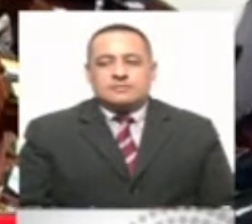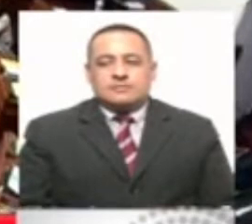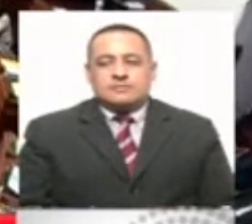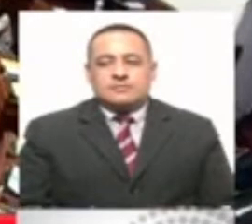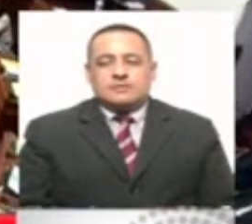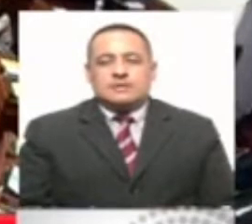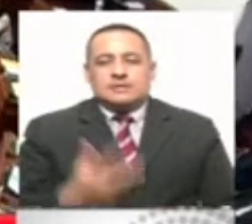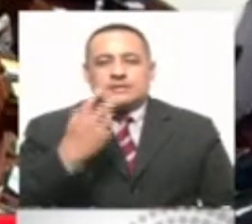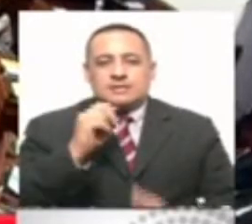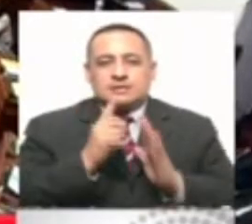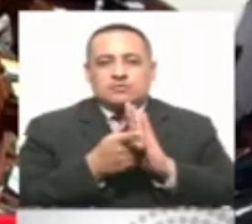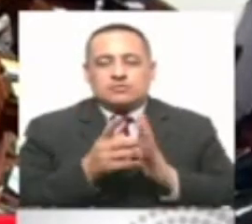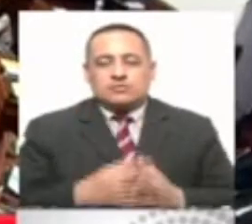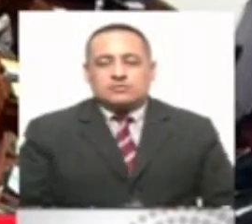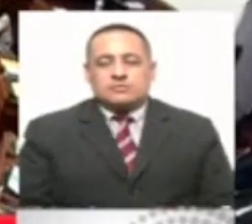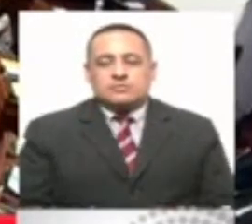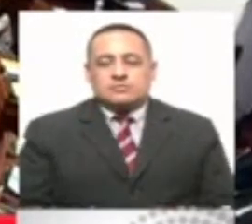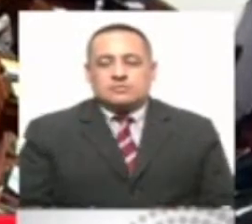30